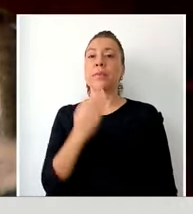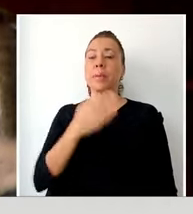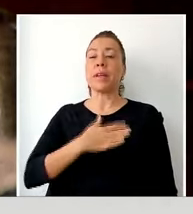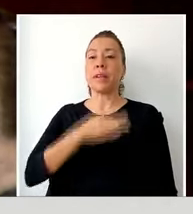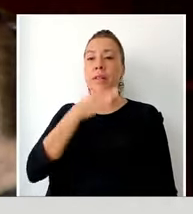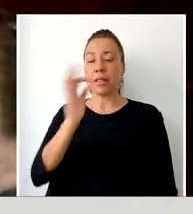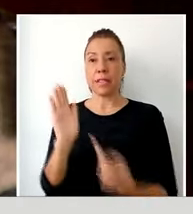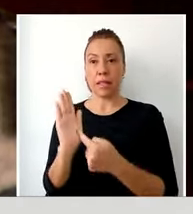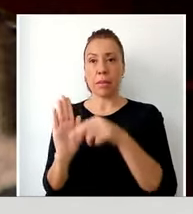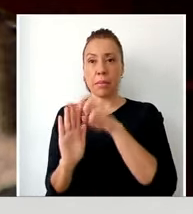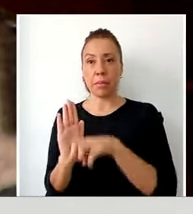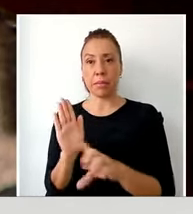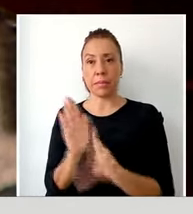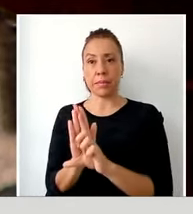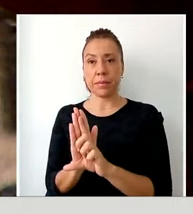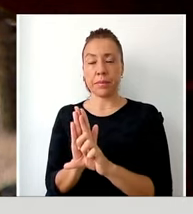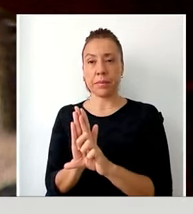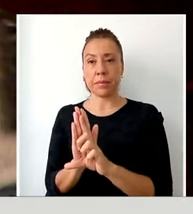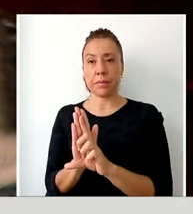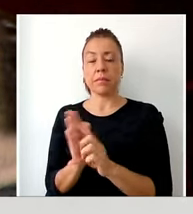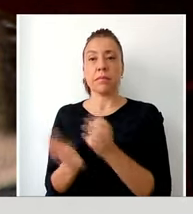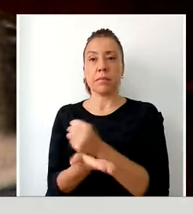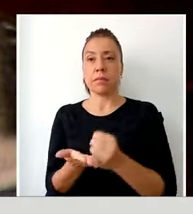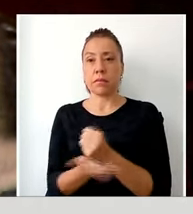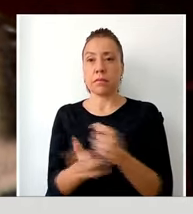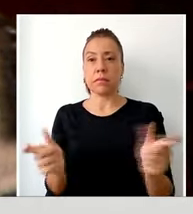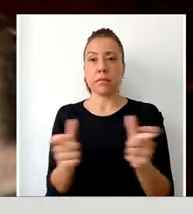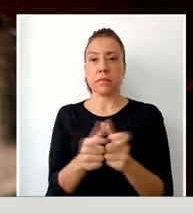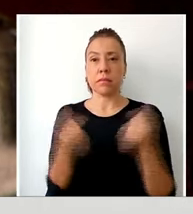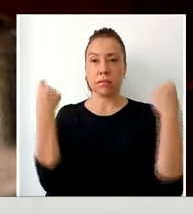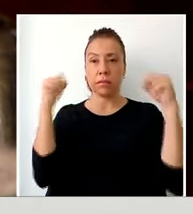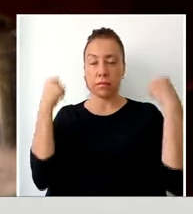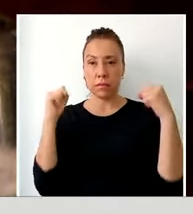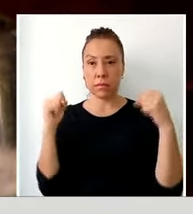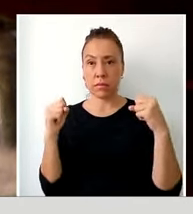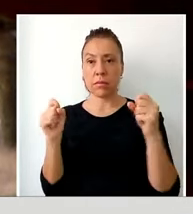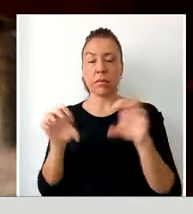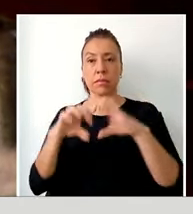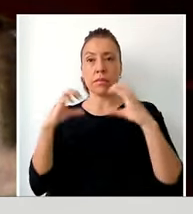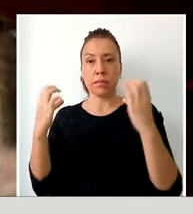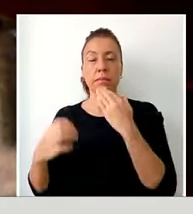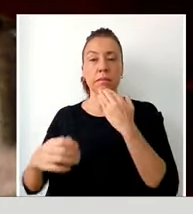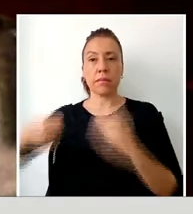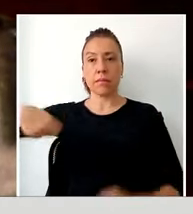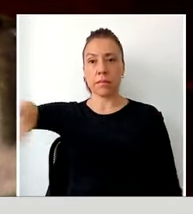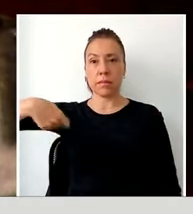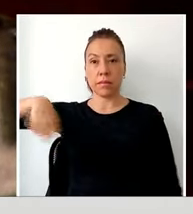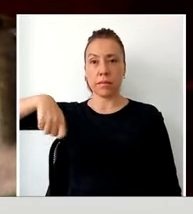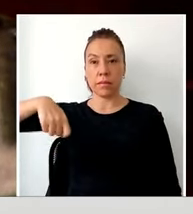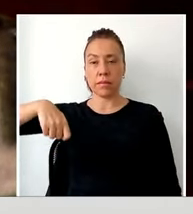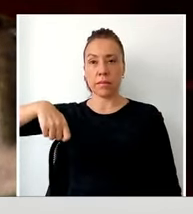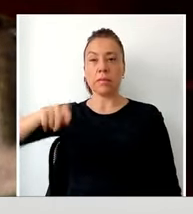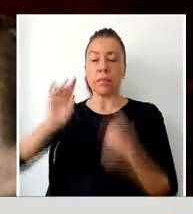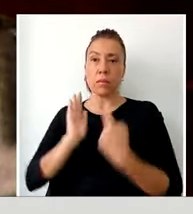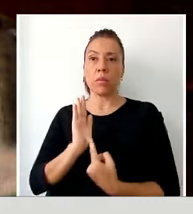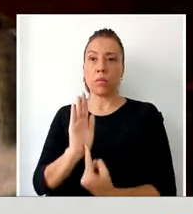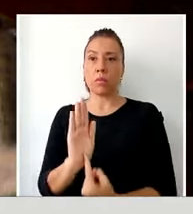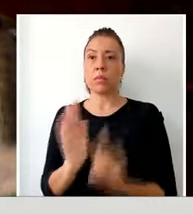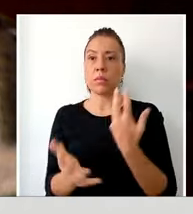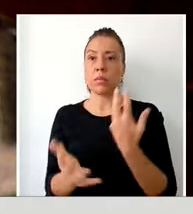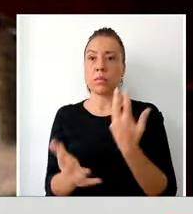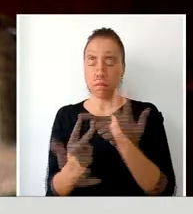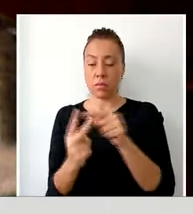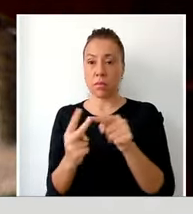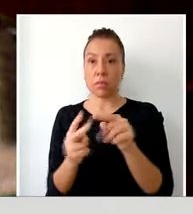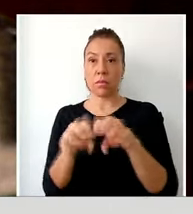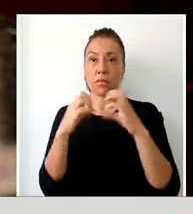de ley ha sido tramitado por comisiones de deporte tanto de la cámara como del senado lo cual demuestra que la existencia de ambas facilita